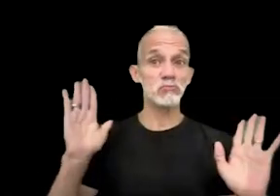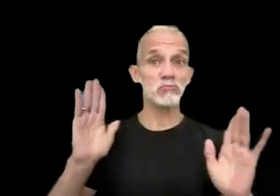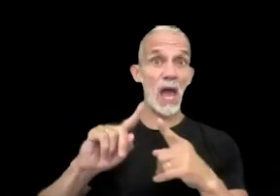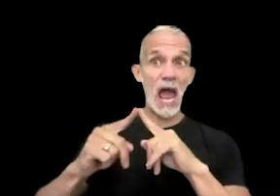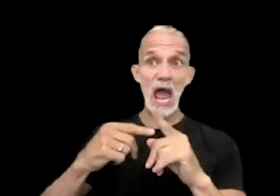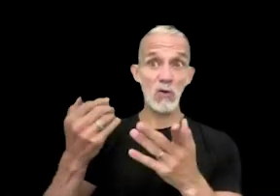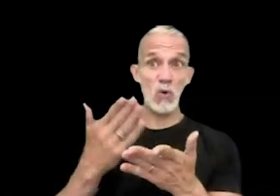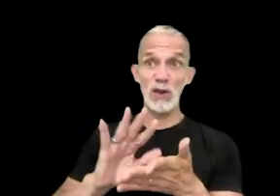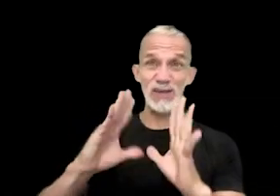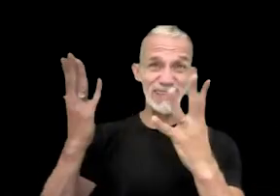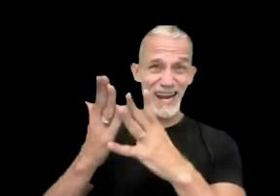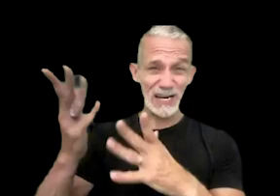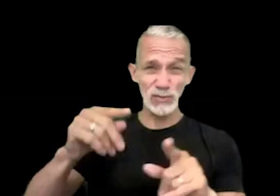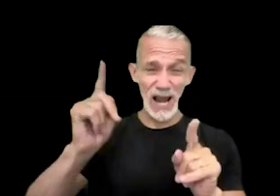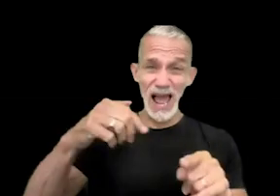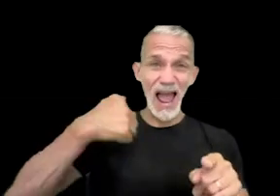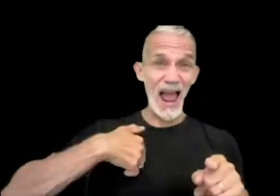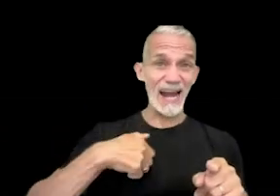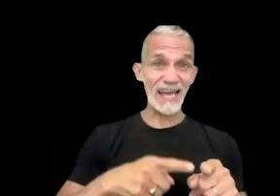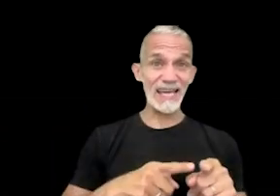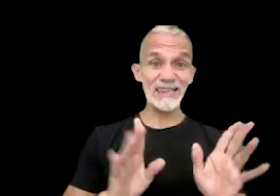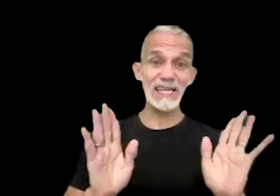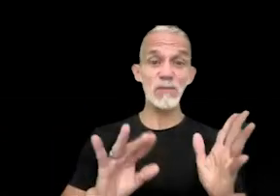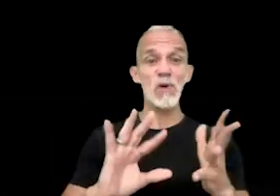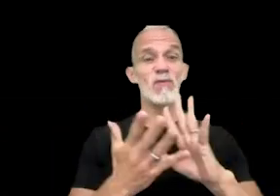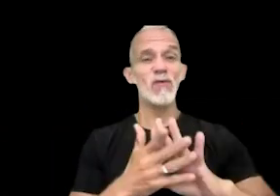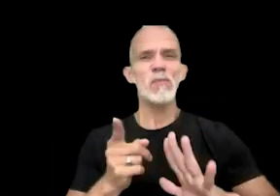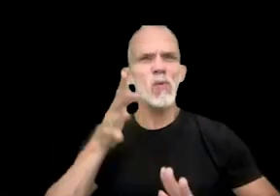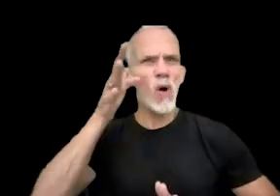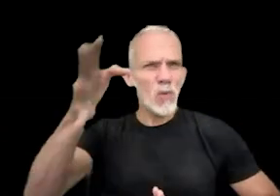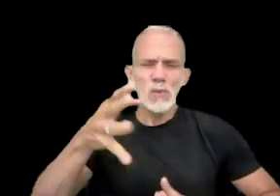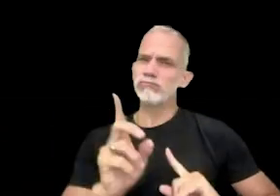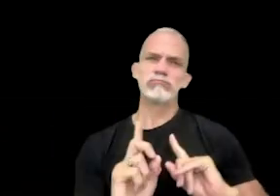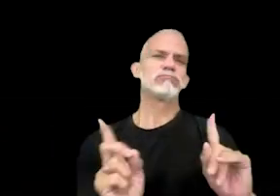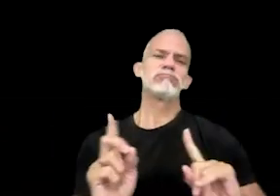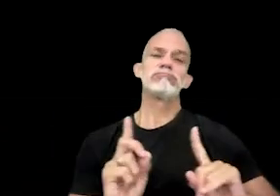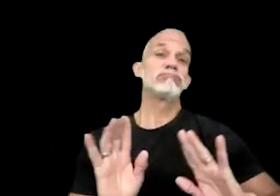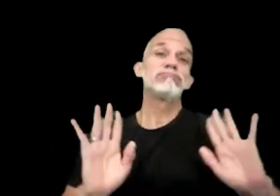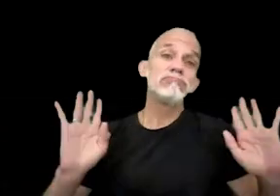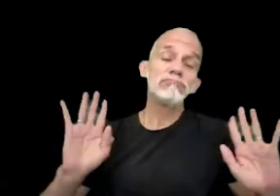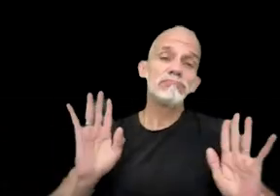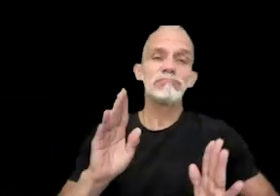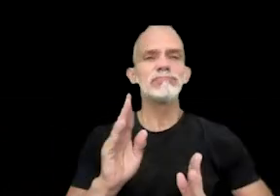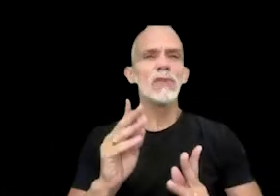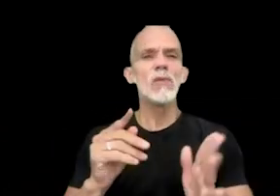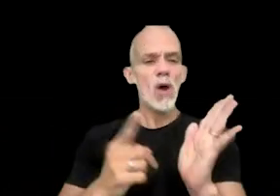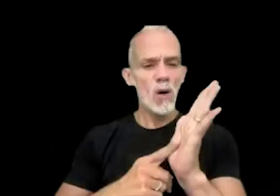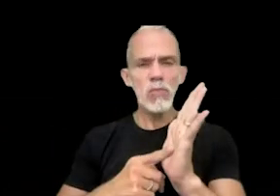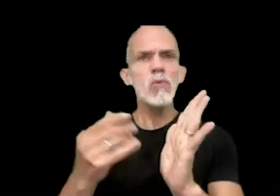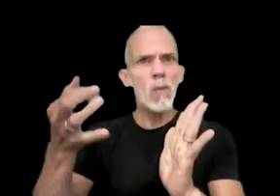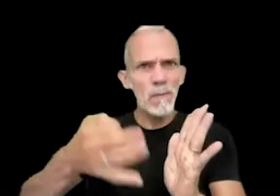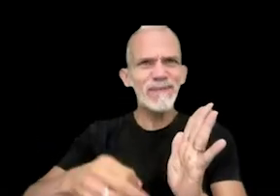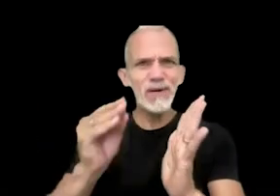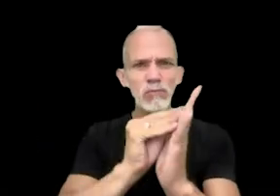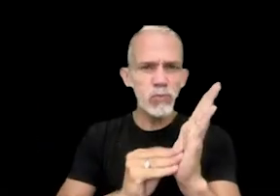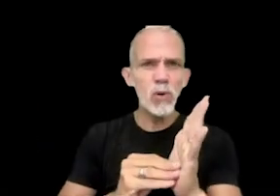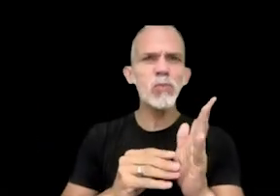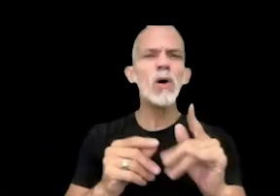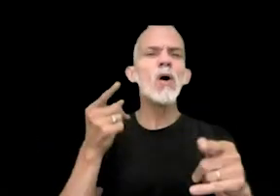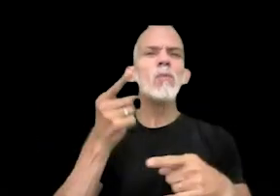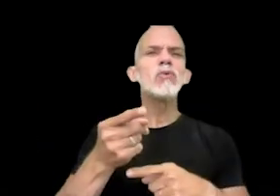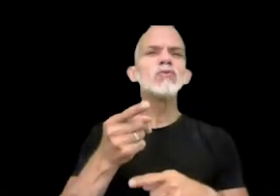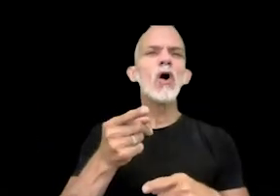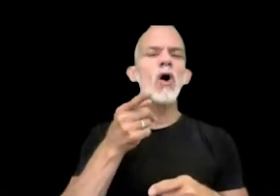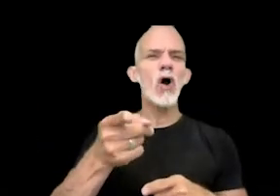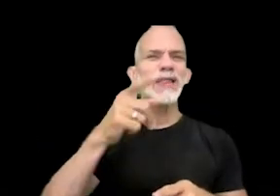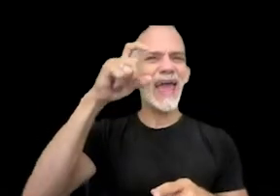internacional vigente en nuestro país puede ser invocado de forma abusiva, independientemente de la consagración expresa de la cláusula